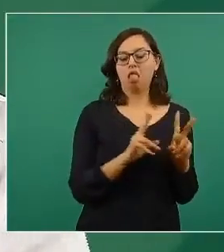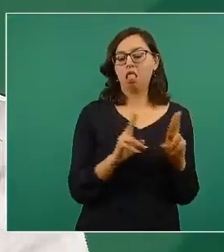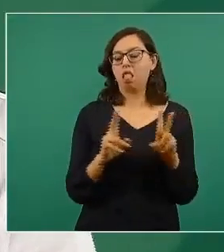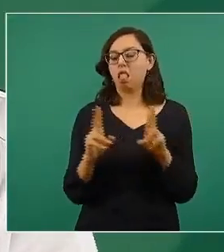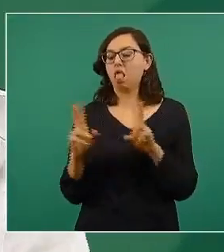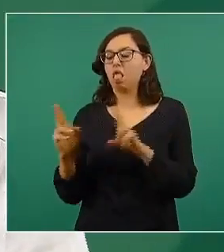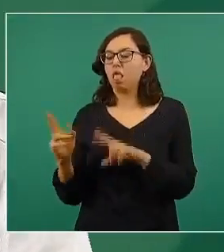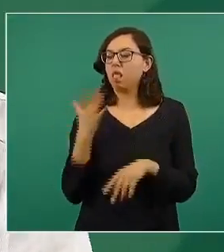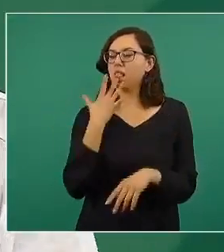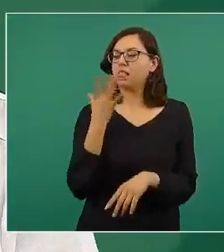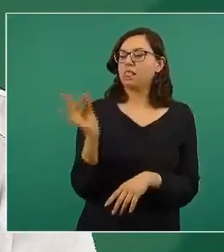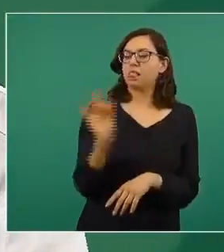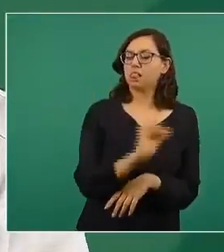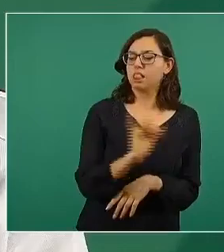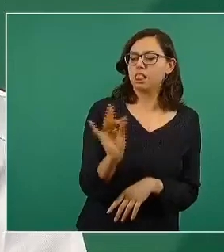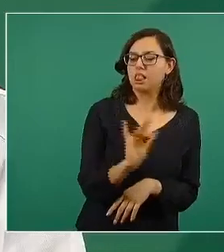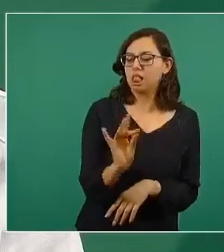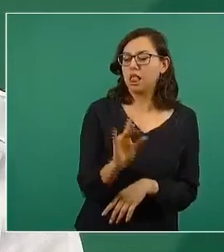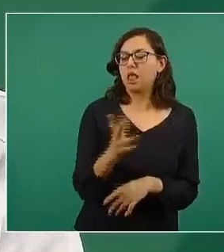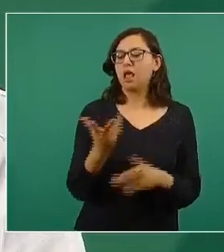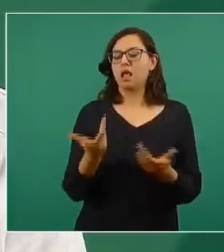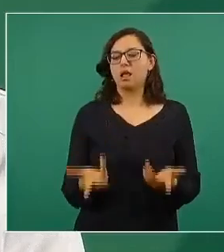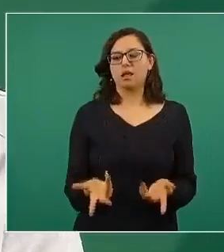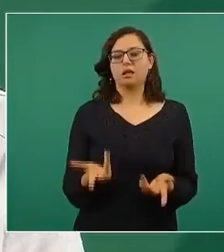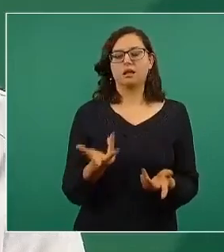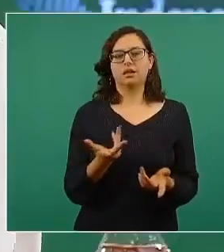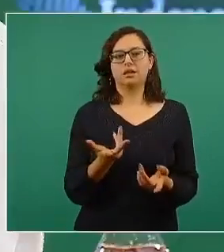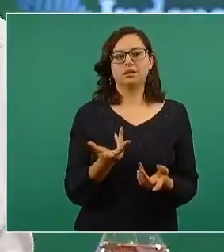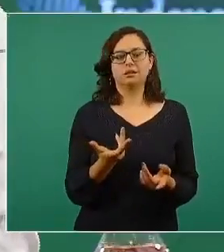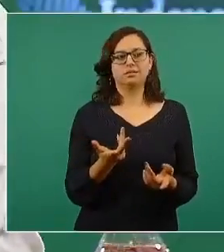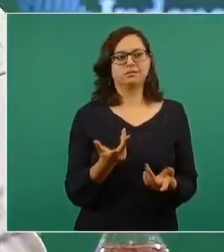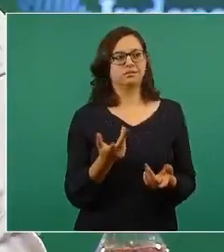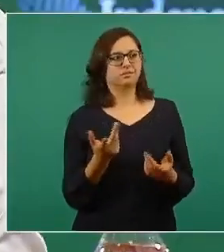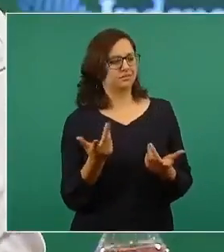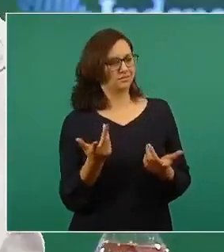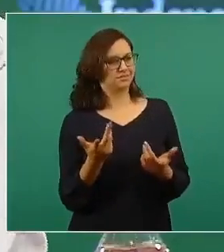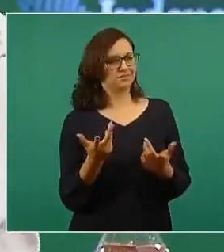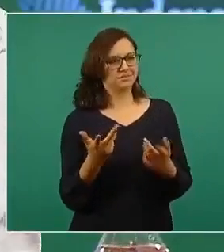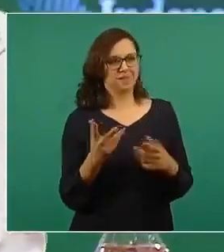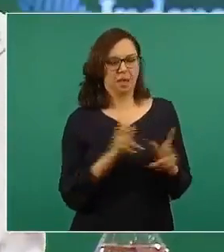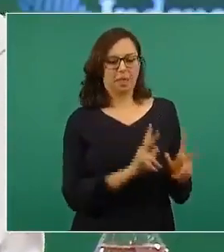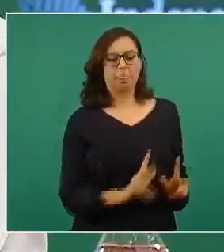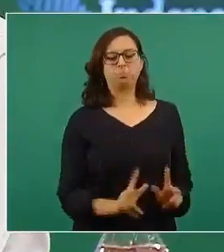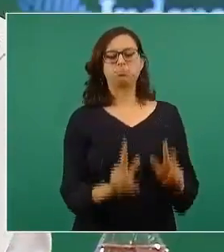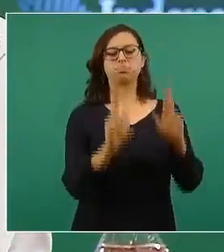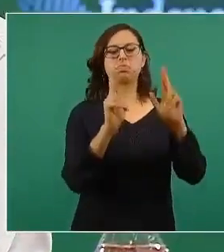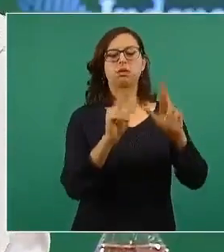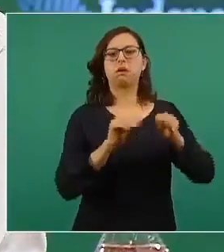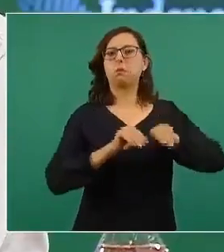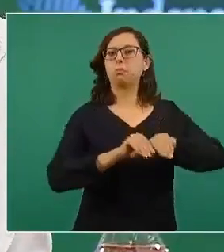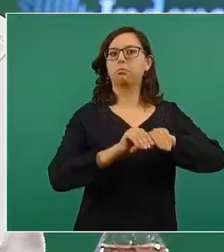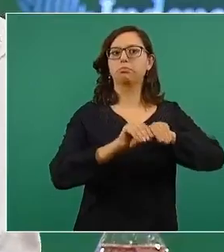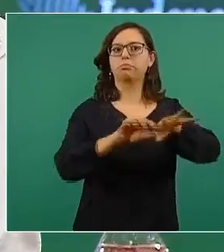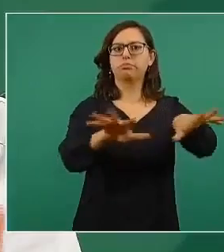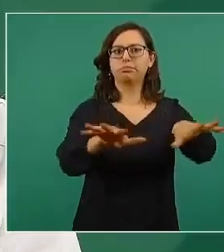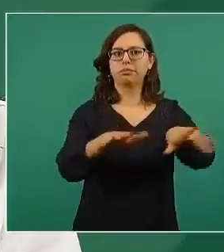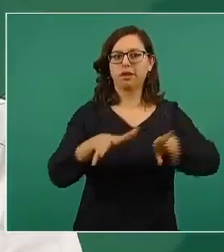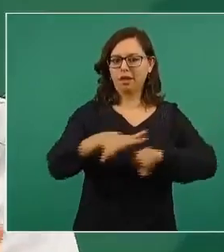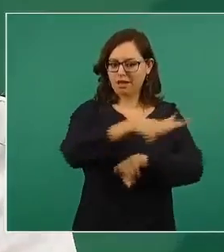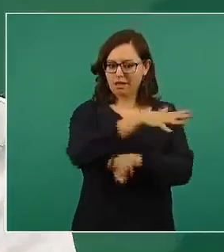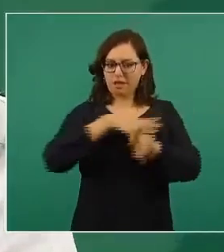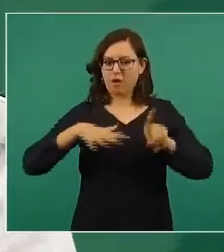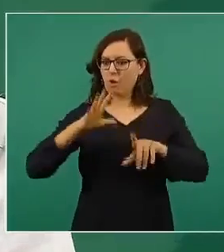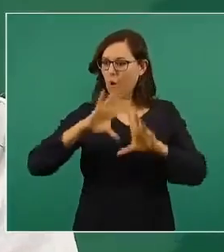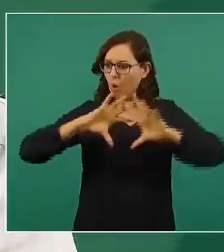este momento no parece ser una enfermedad grave. Pero quitan toda la parte donde explicamos por qué